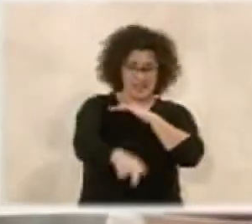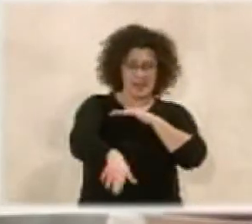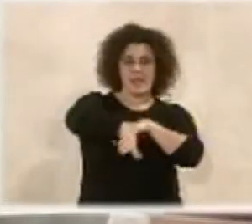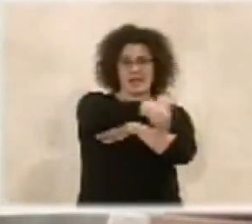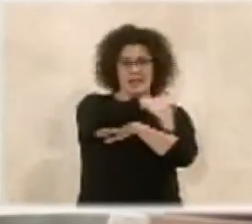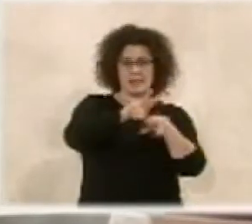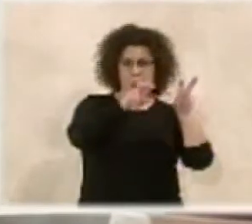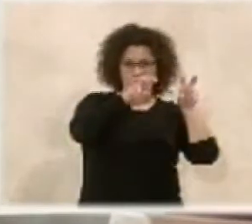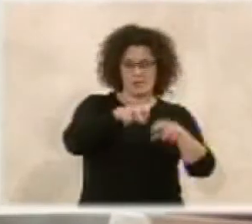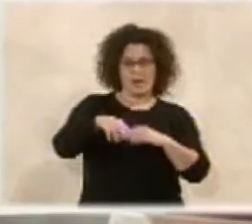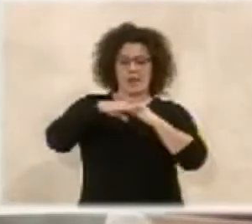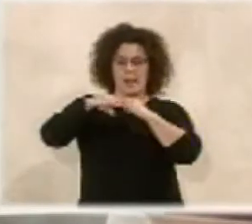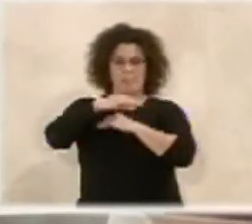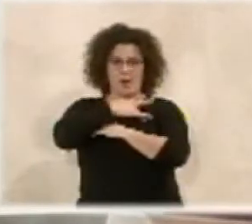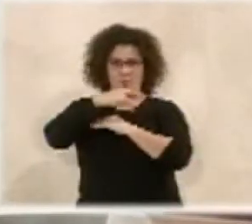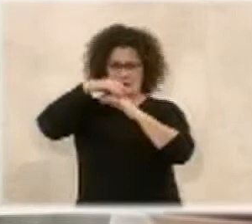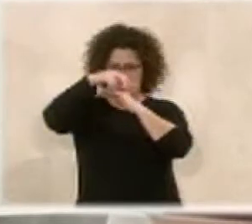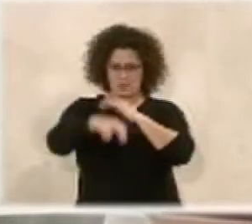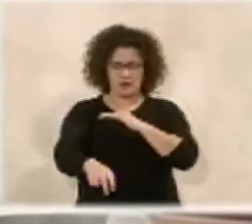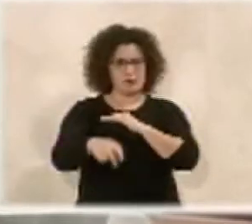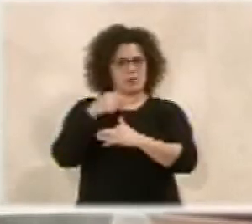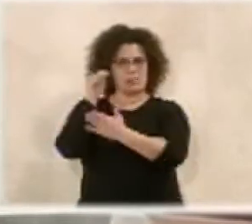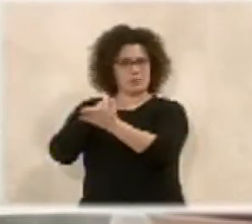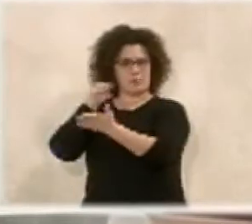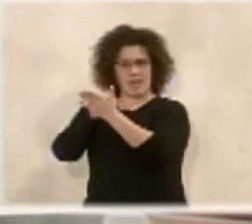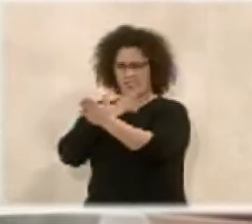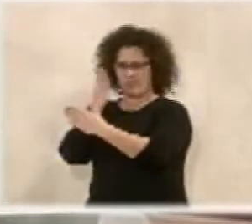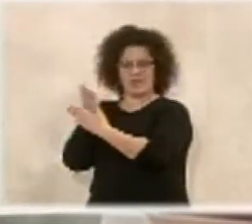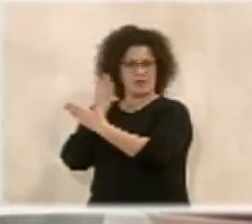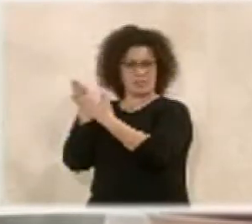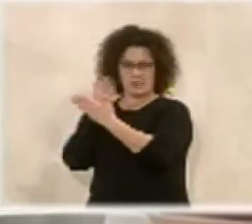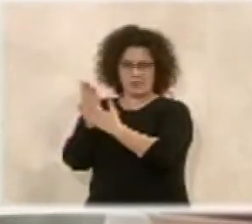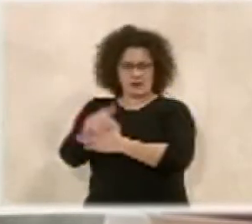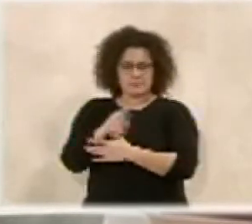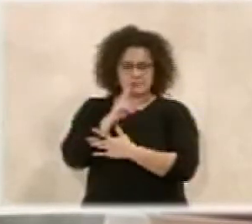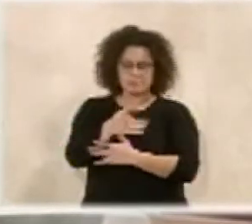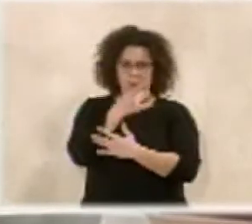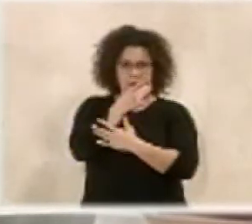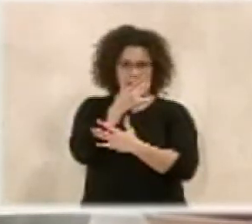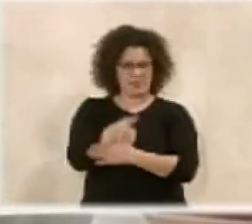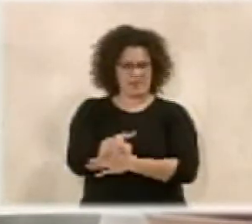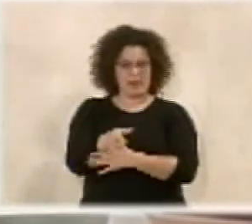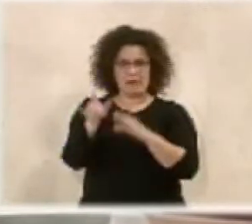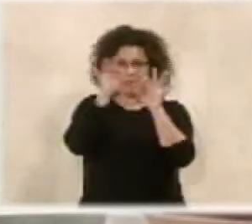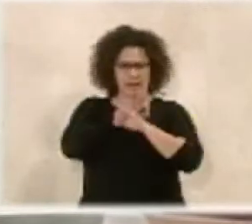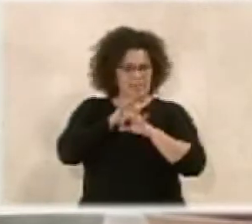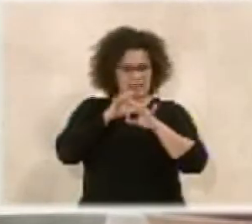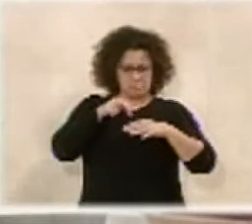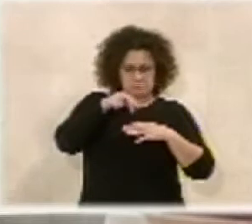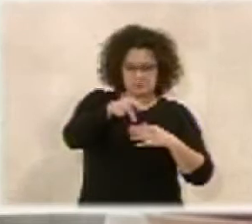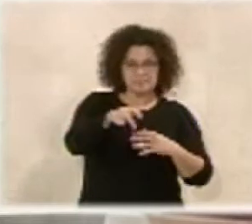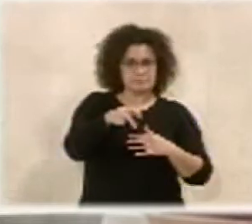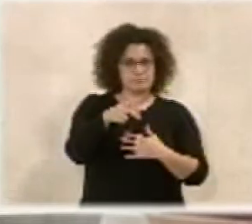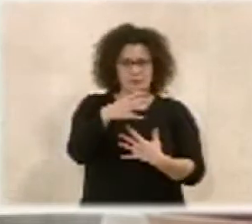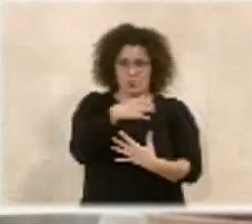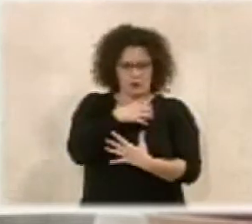calle Clara Campoamor, lo hemos ya pedido insistentemente. Es vergonzoso. Nadie puede pasar por ahí porque es que